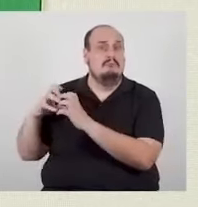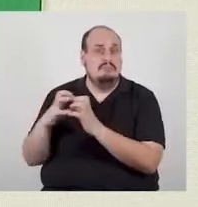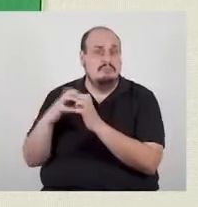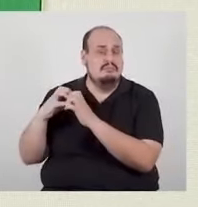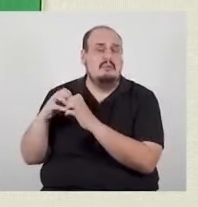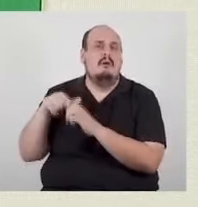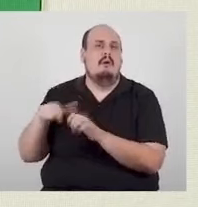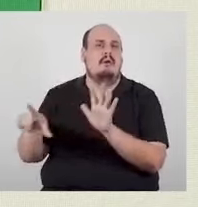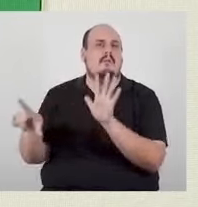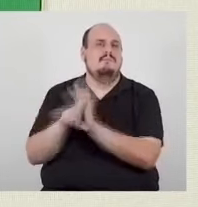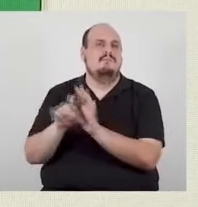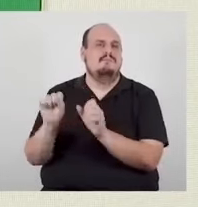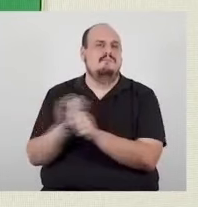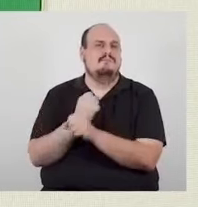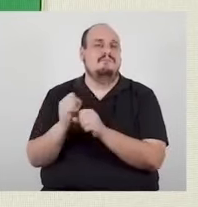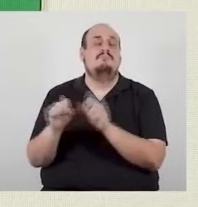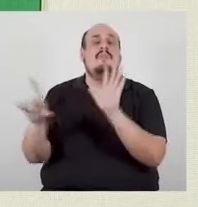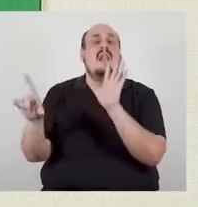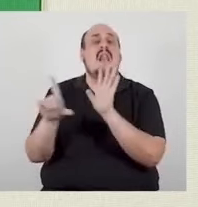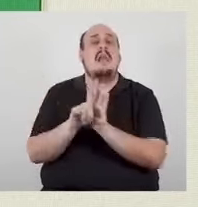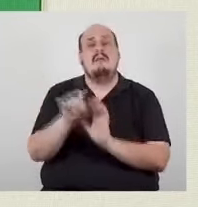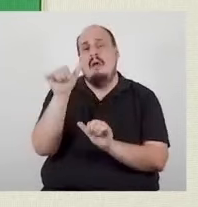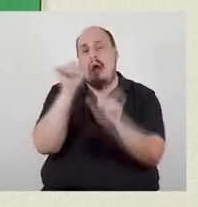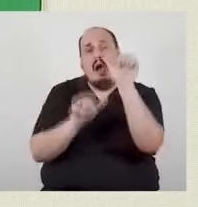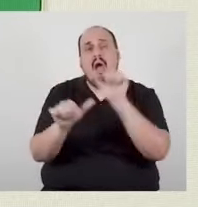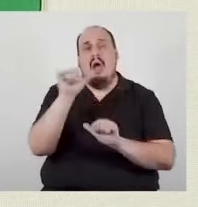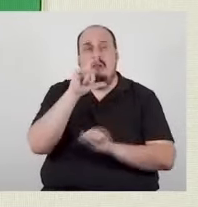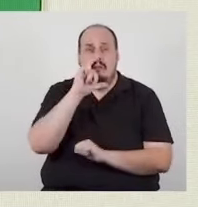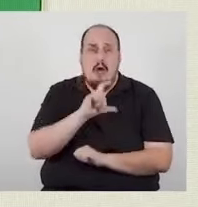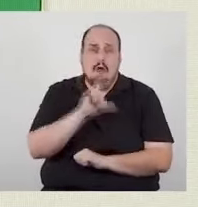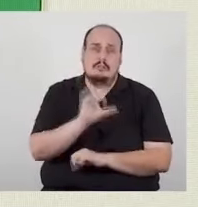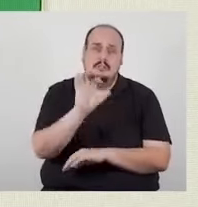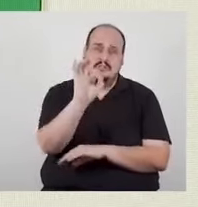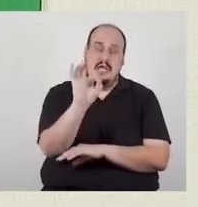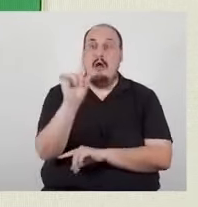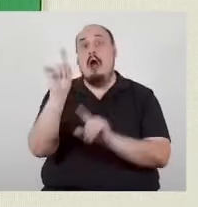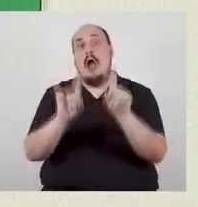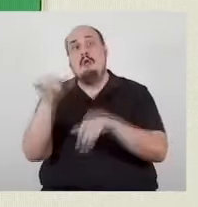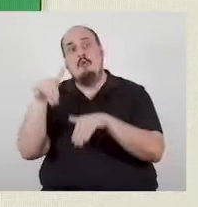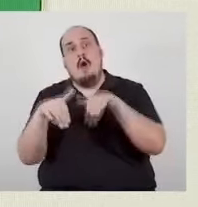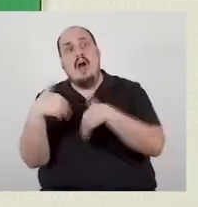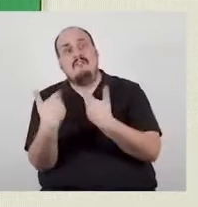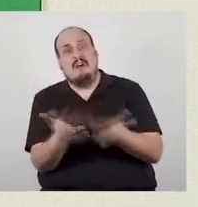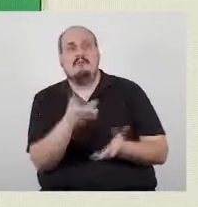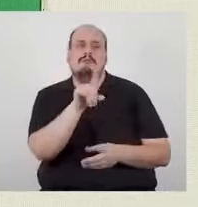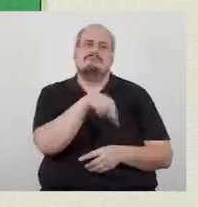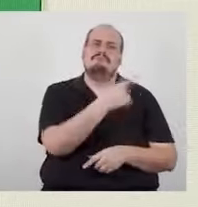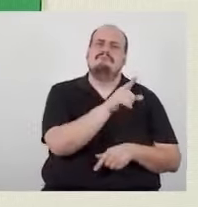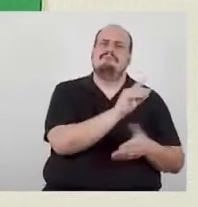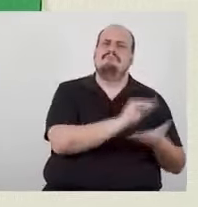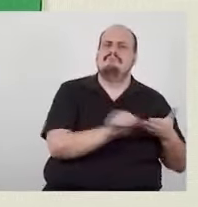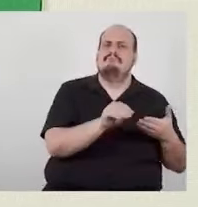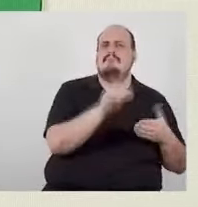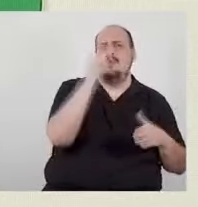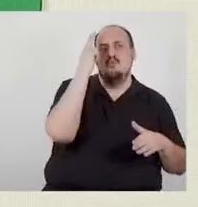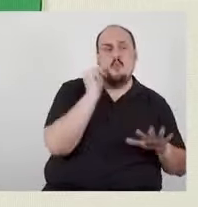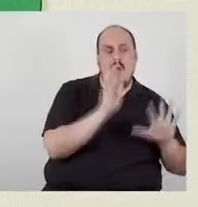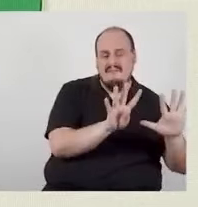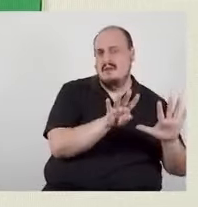¿Qué? La ley de alcohol cero. Muchos votaron a favor, algunos en contra, en su mayoría votaron a favor, pero hubo nueve en contra.